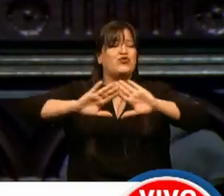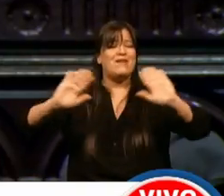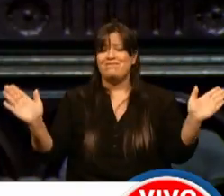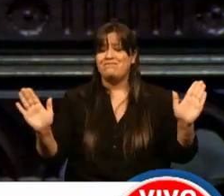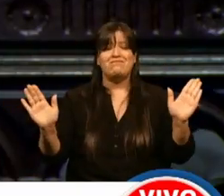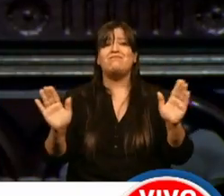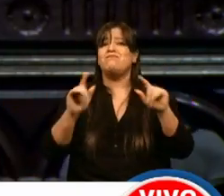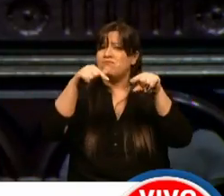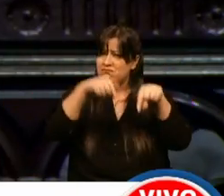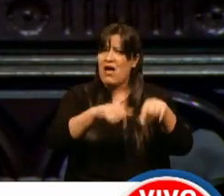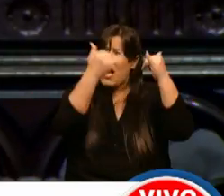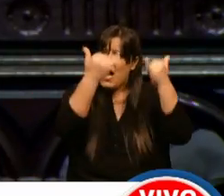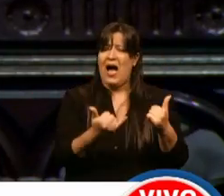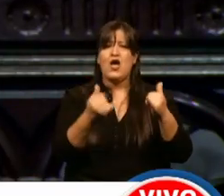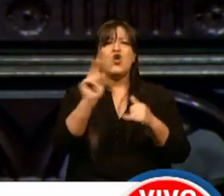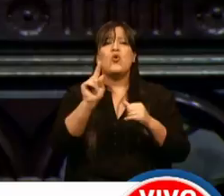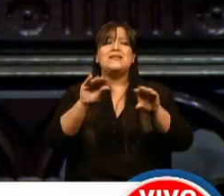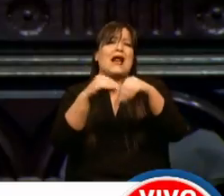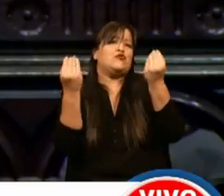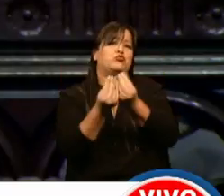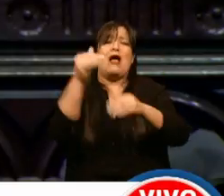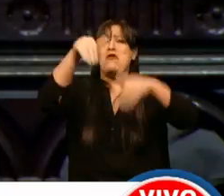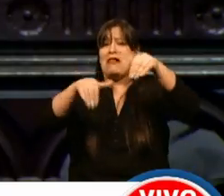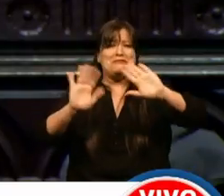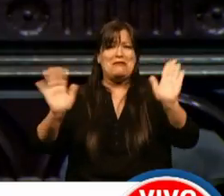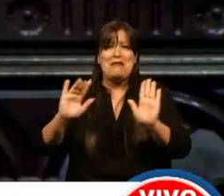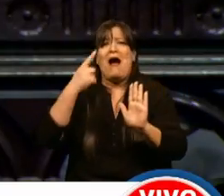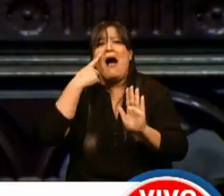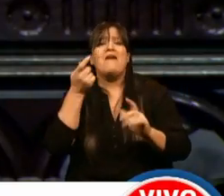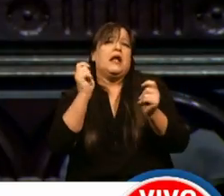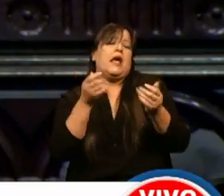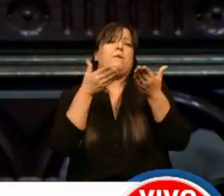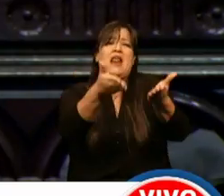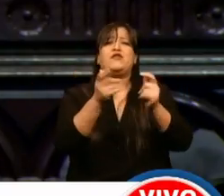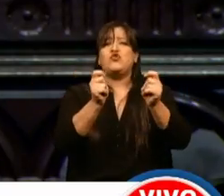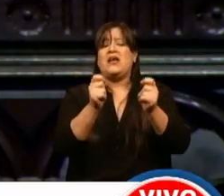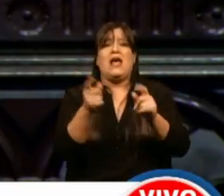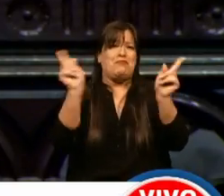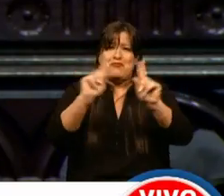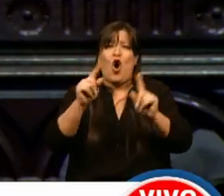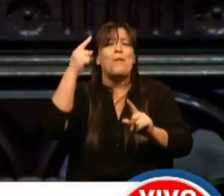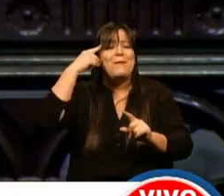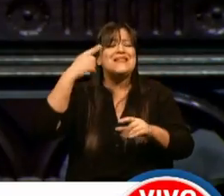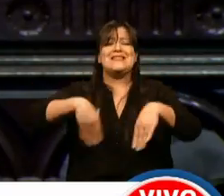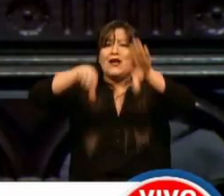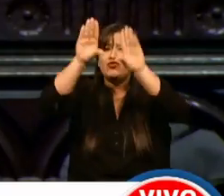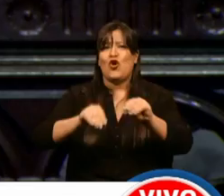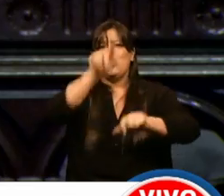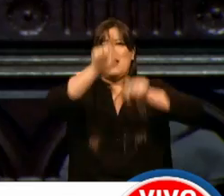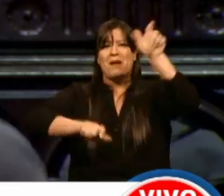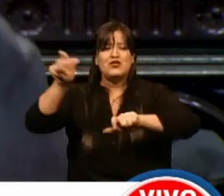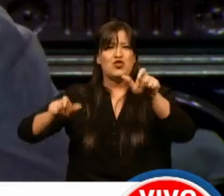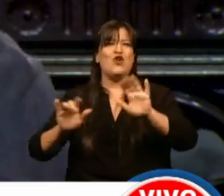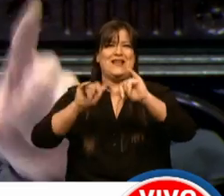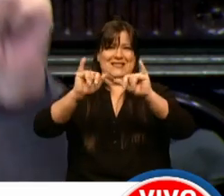estar que no miramos los resultados de las elecciones para ver aquí en la casa hasta beneficios sino que pensamos en los argentinos y argentinas de carne y